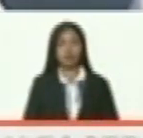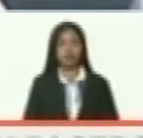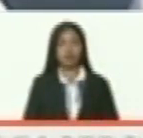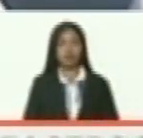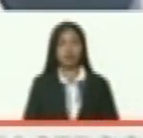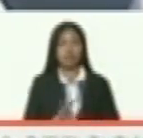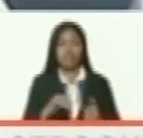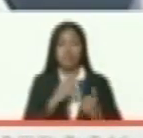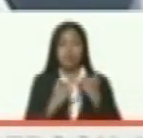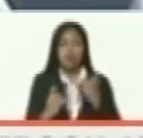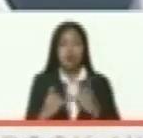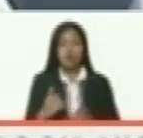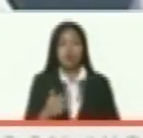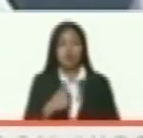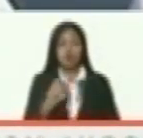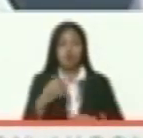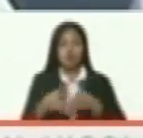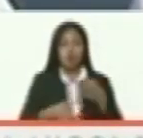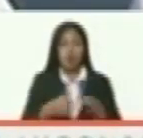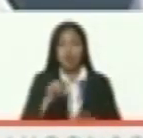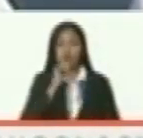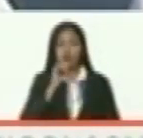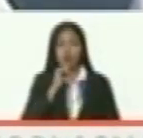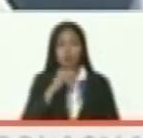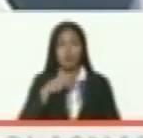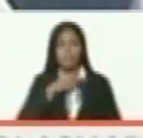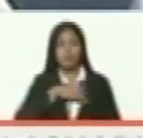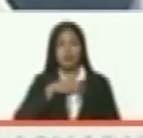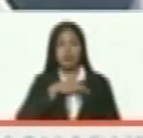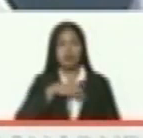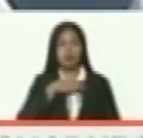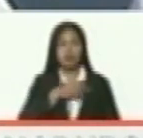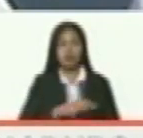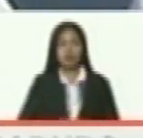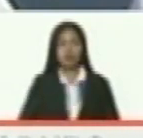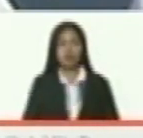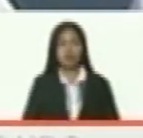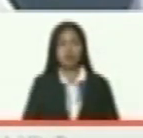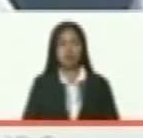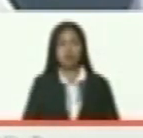Ya para terminar, me informa el ministro Jorge Rodríguez.